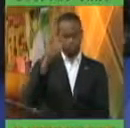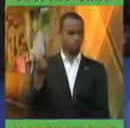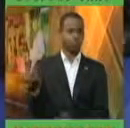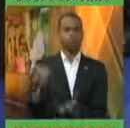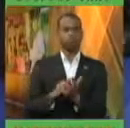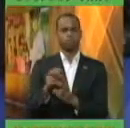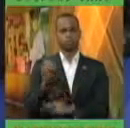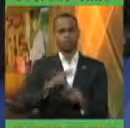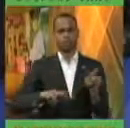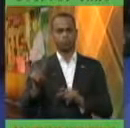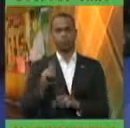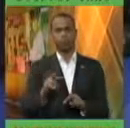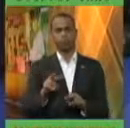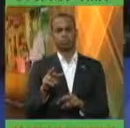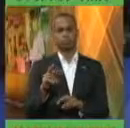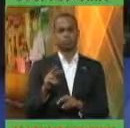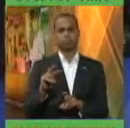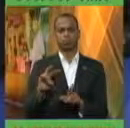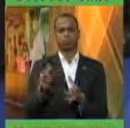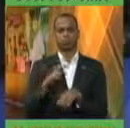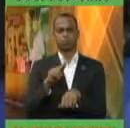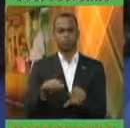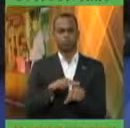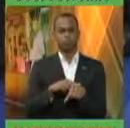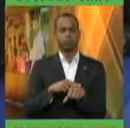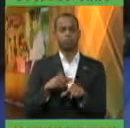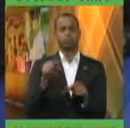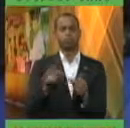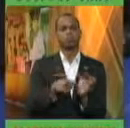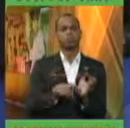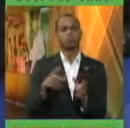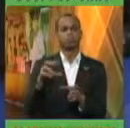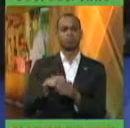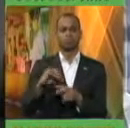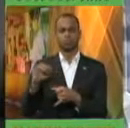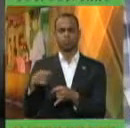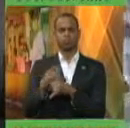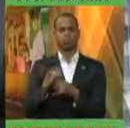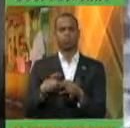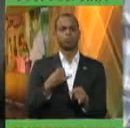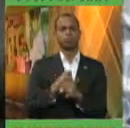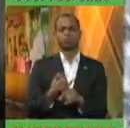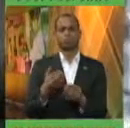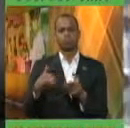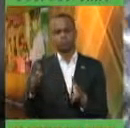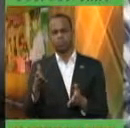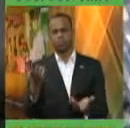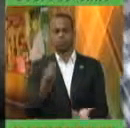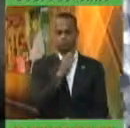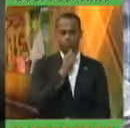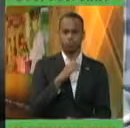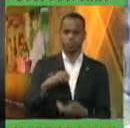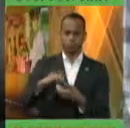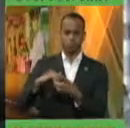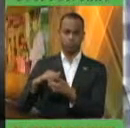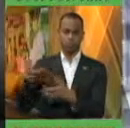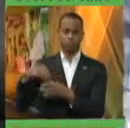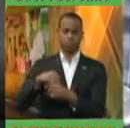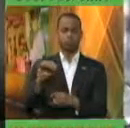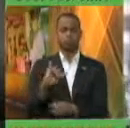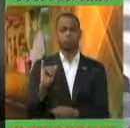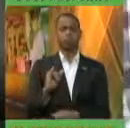evaluación nacional por parte del jurado nacional está compuesto por diversas instituciones tanto públicas como privadas con la de forma parte de